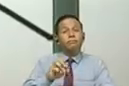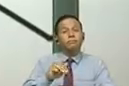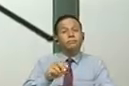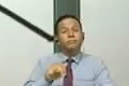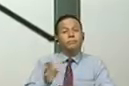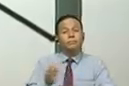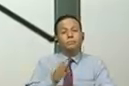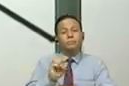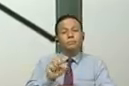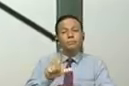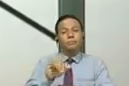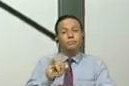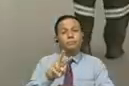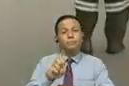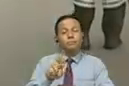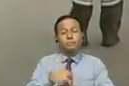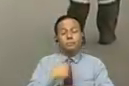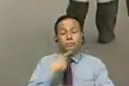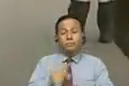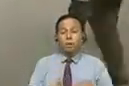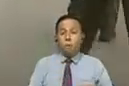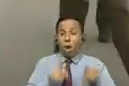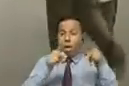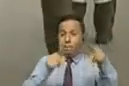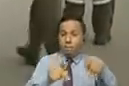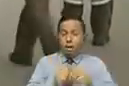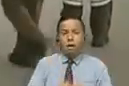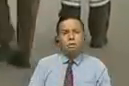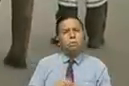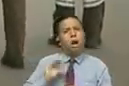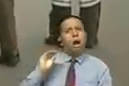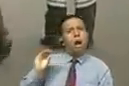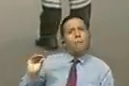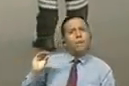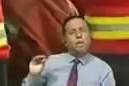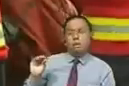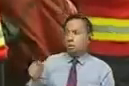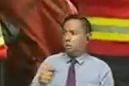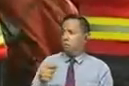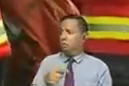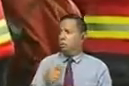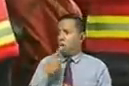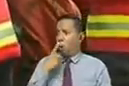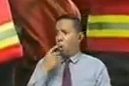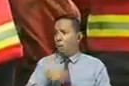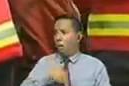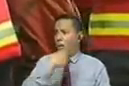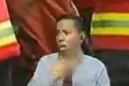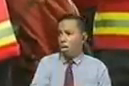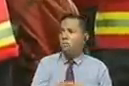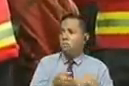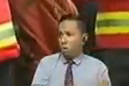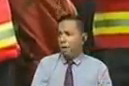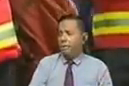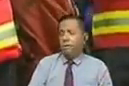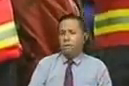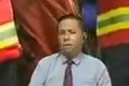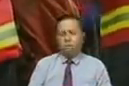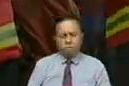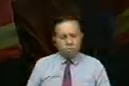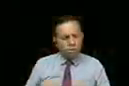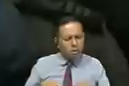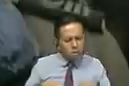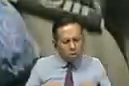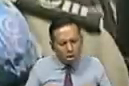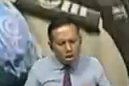del ECU 911 hizo que la policía y el cuerpo de bomberos se acerquen a la zona a constatar la novedad. Un sujeto se habría lanzado del